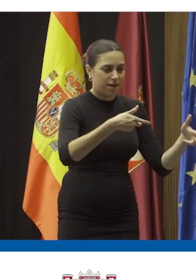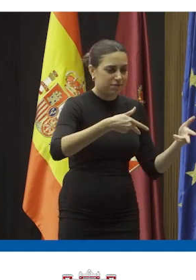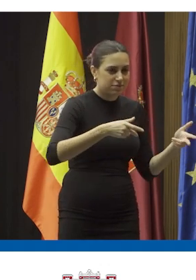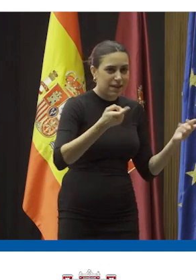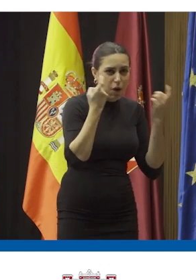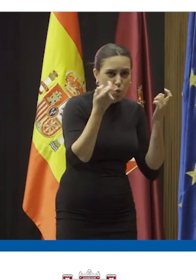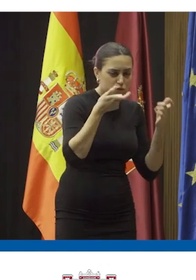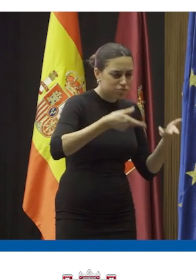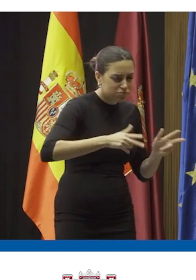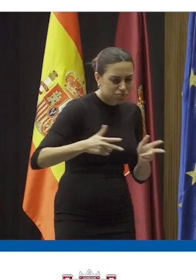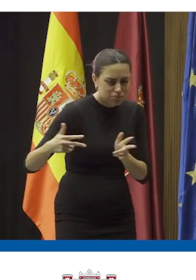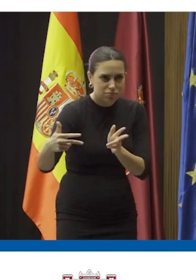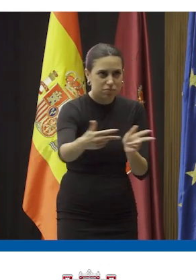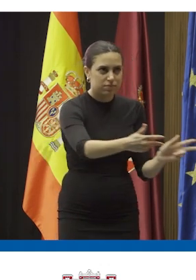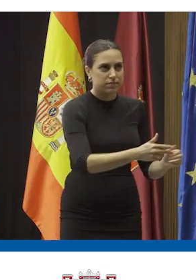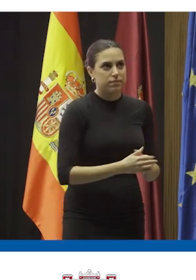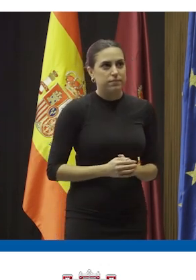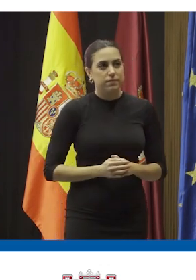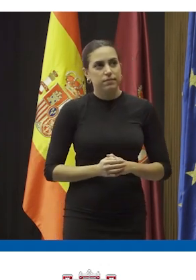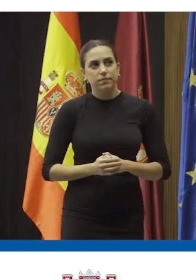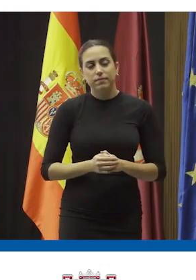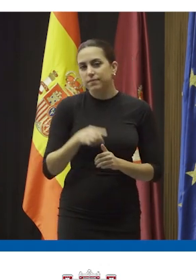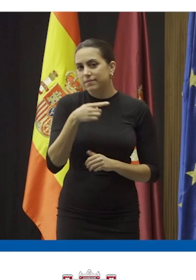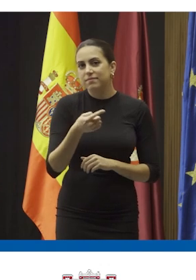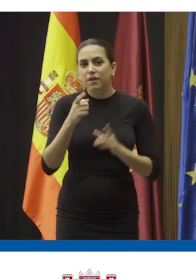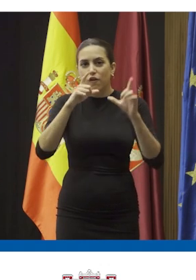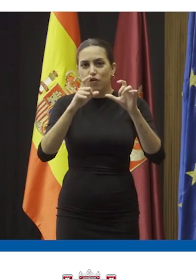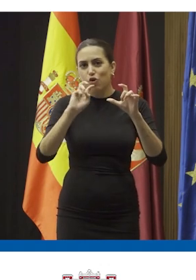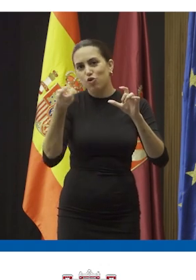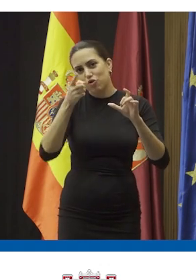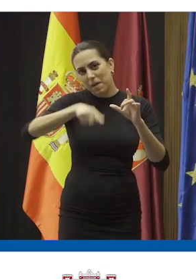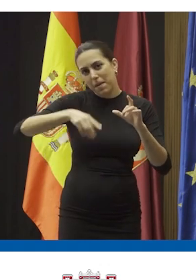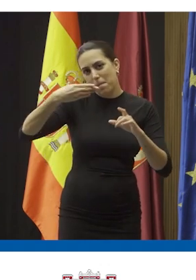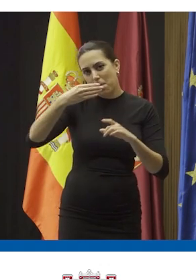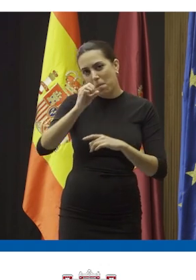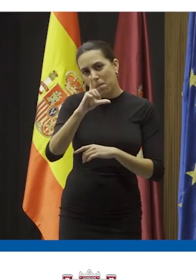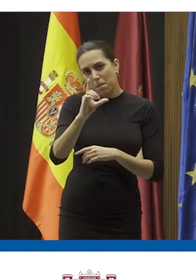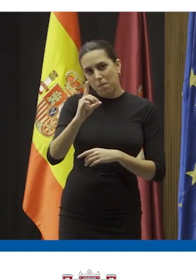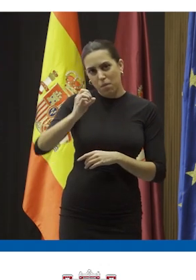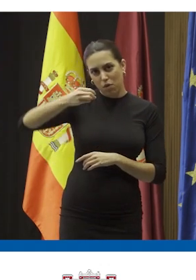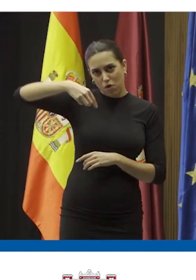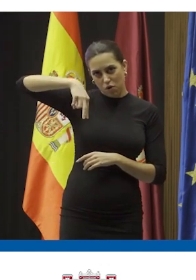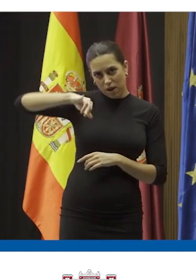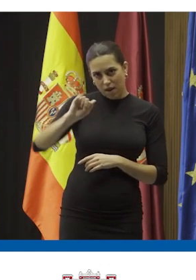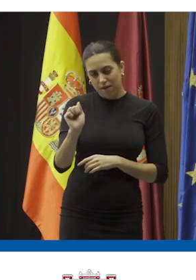se van sentando. Bueno, este es en Bolonia, otra distinta. Bueno, y ya llegamos por